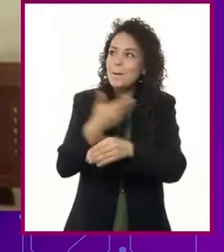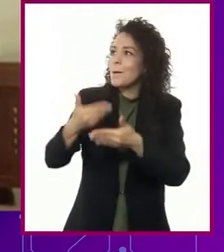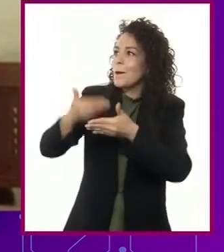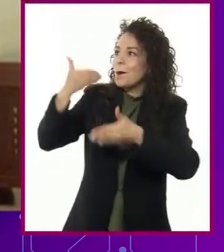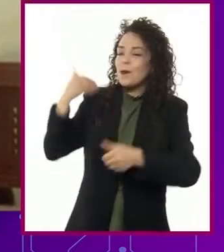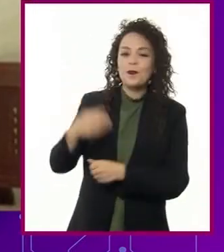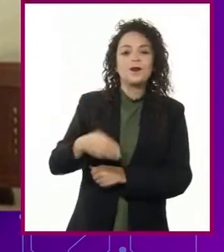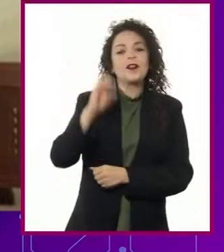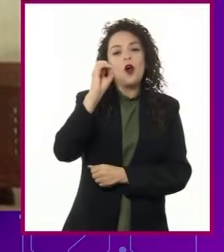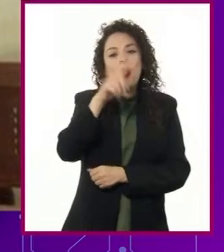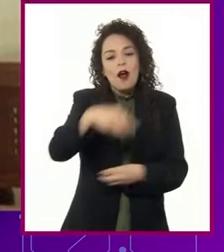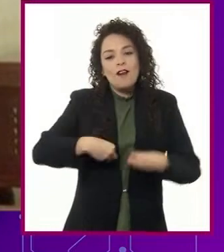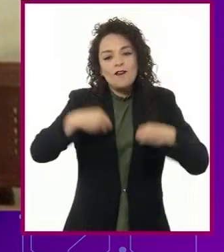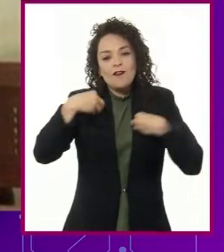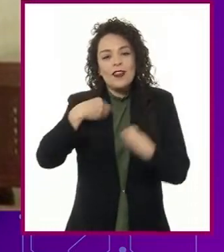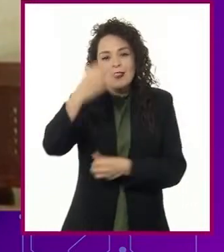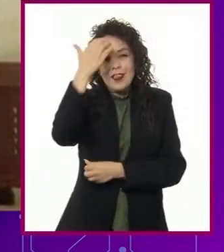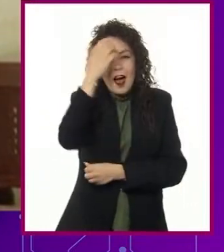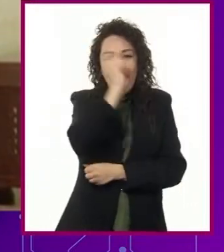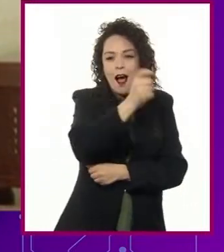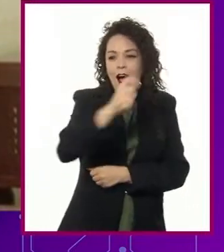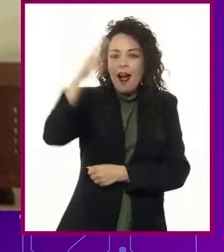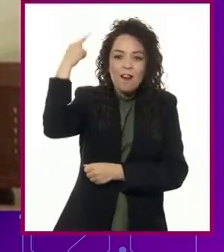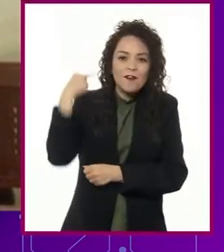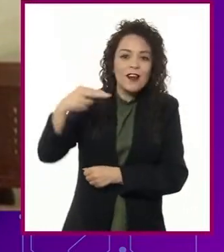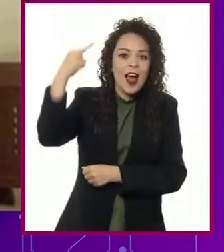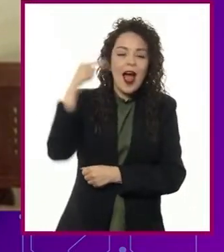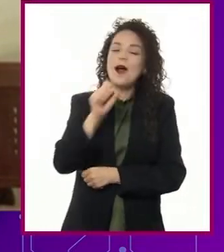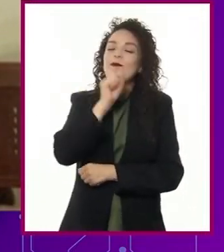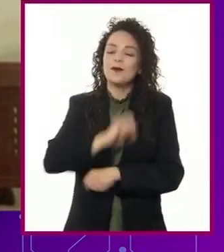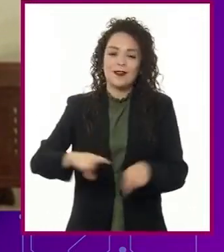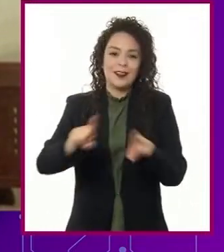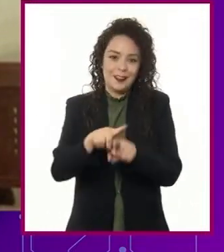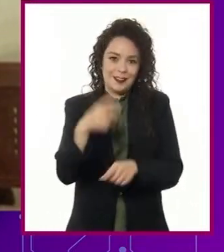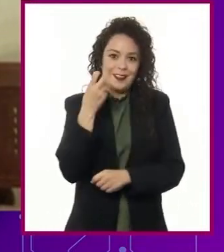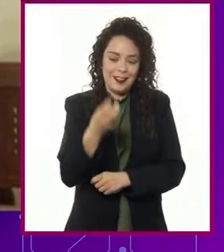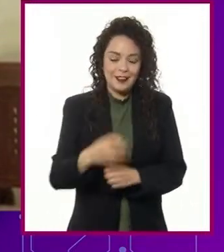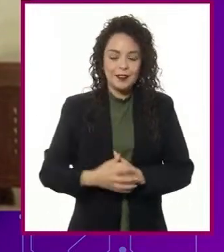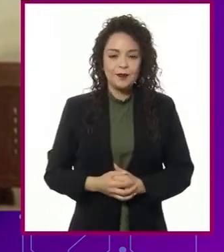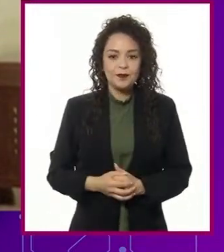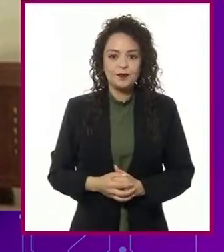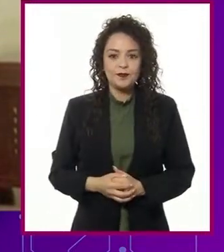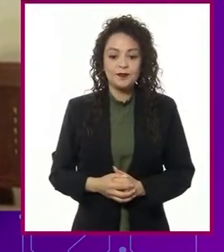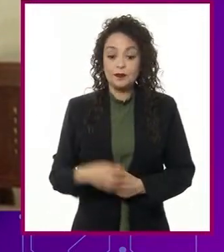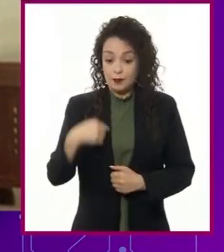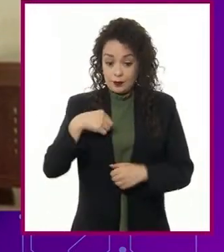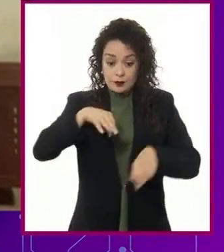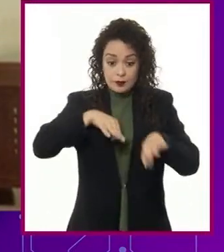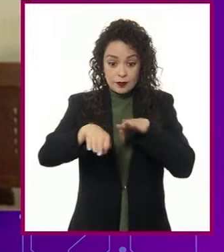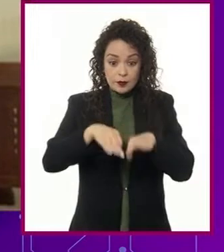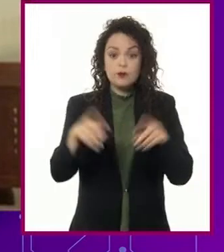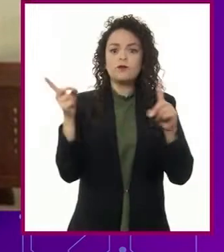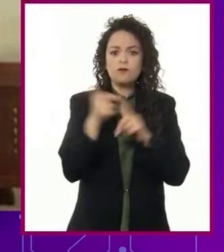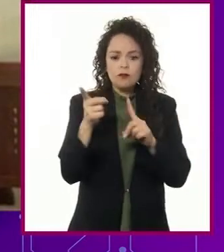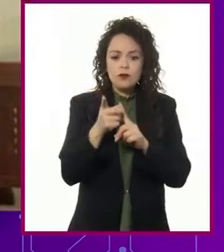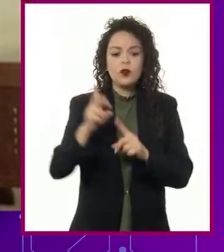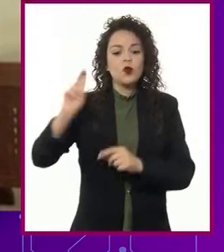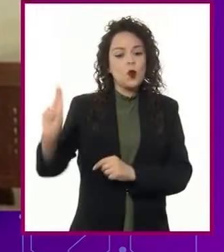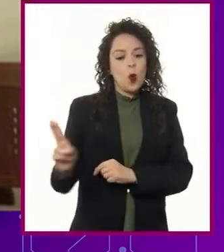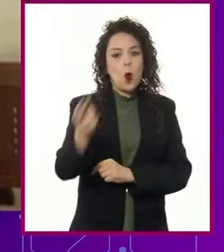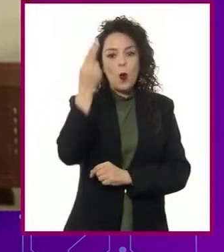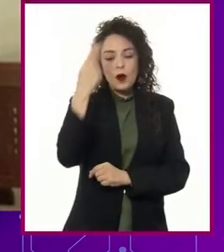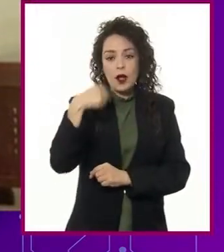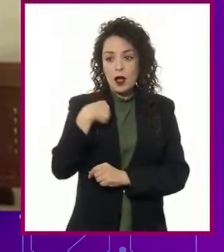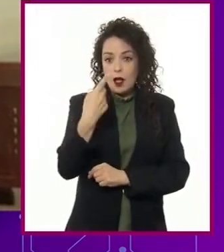experiencias de viaje también, por supuesto. Asimismo, trabajo en una universidad como